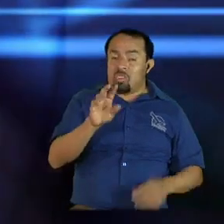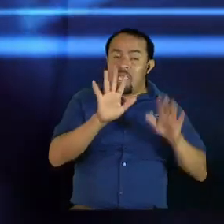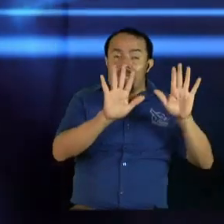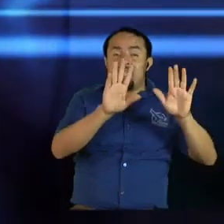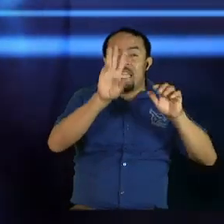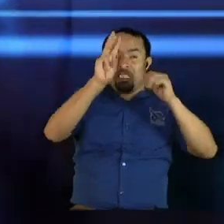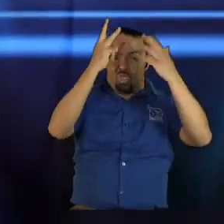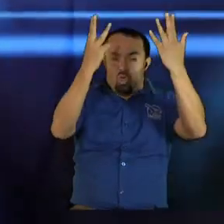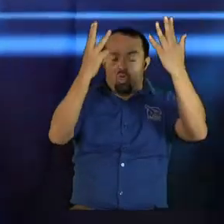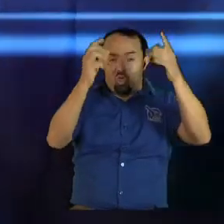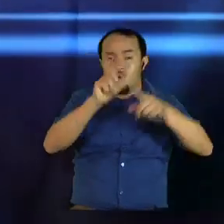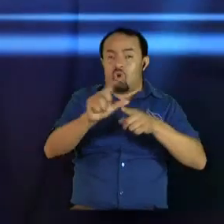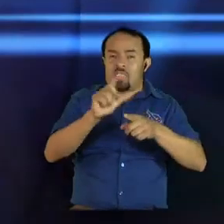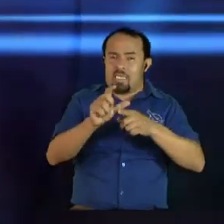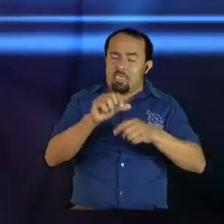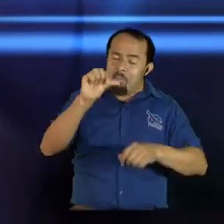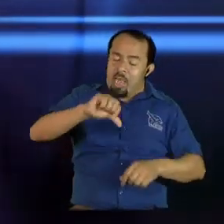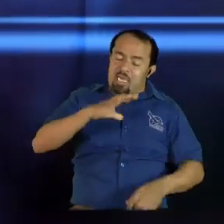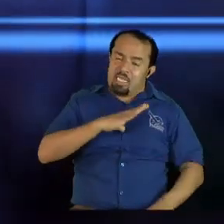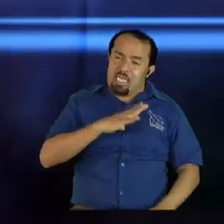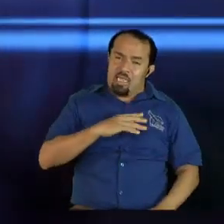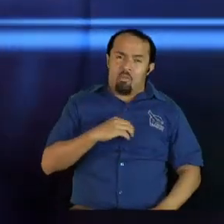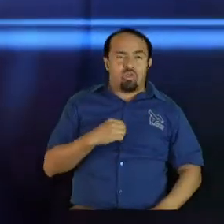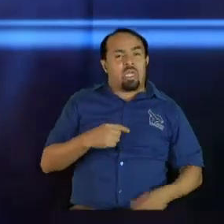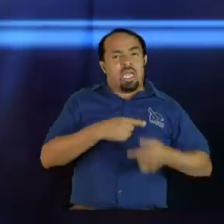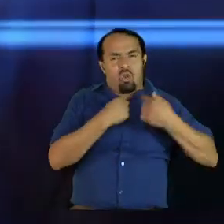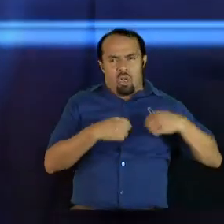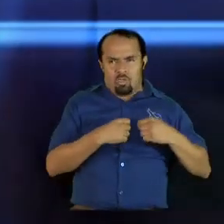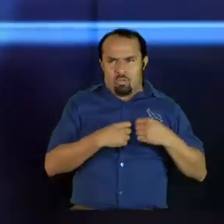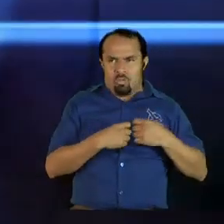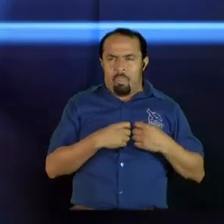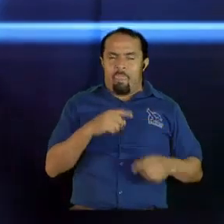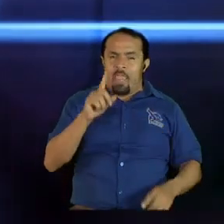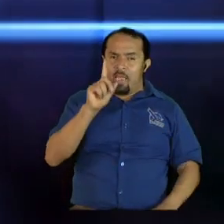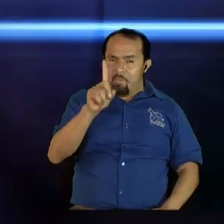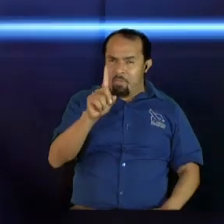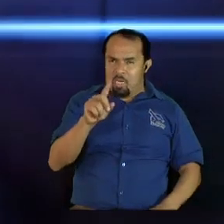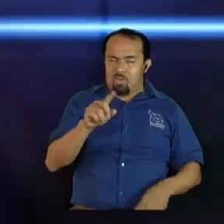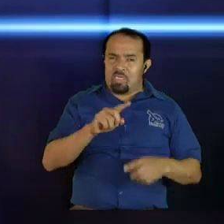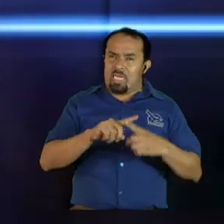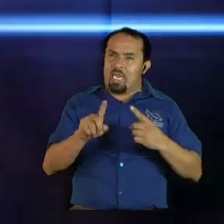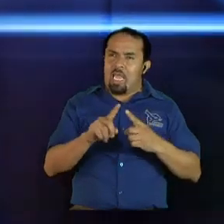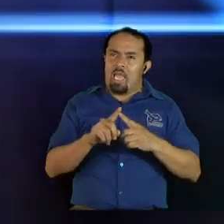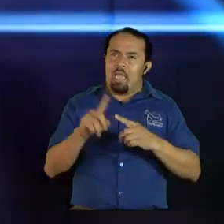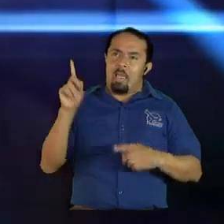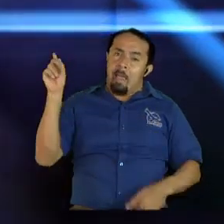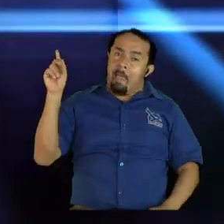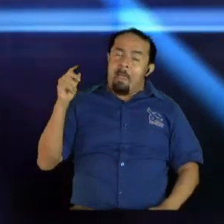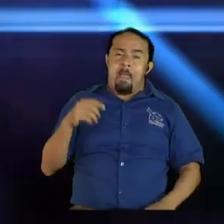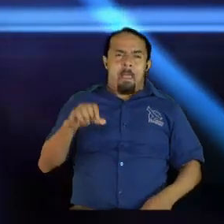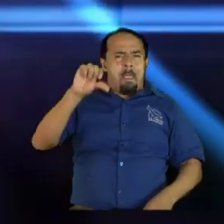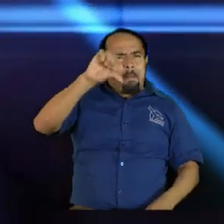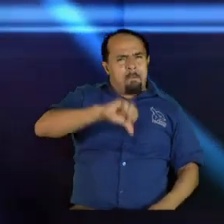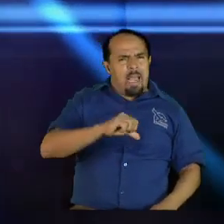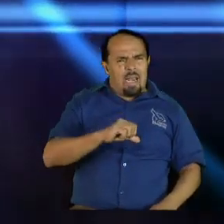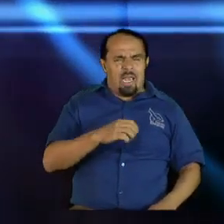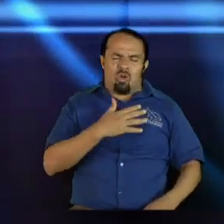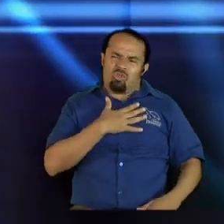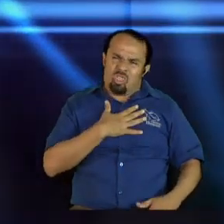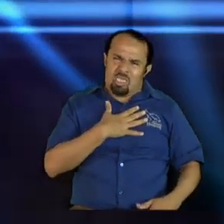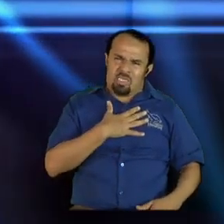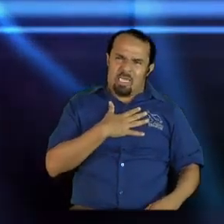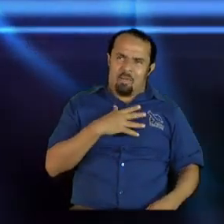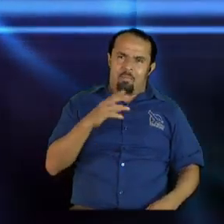sería de qué se purifica: mala conciencia y doble ánimo. Ahí están los